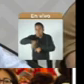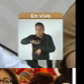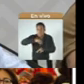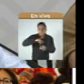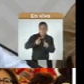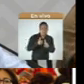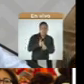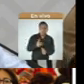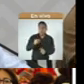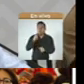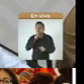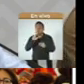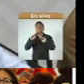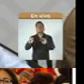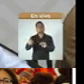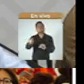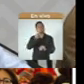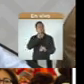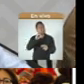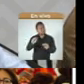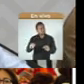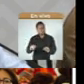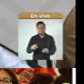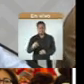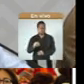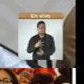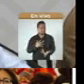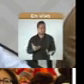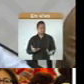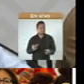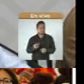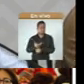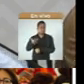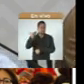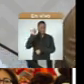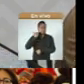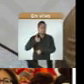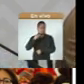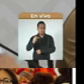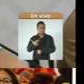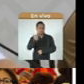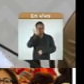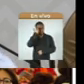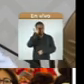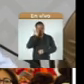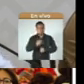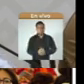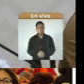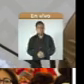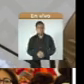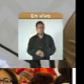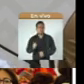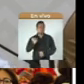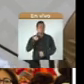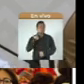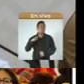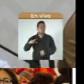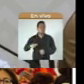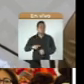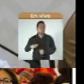mordaza ni hay pues lo que ocurría yo recuerdo me acuerdo mucho los anteriores